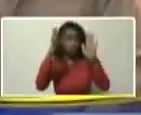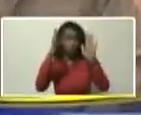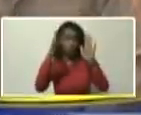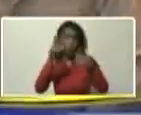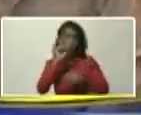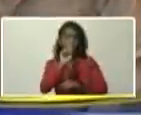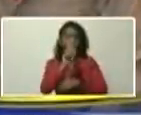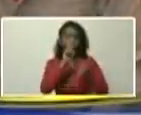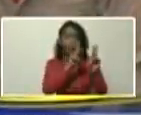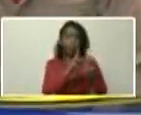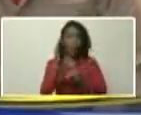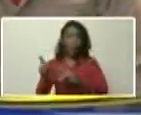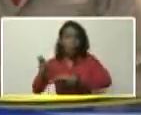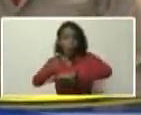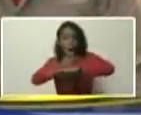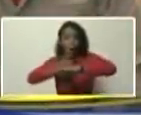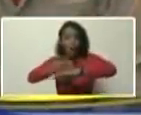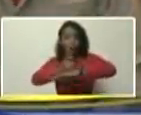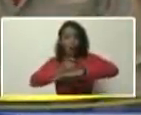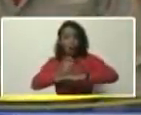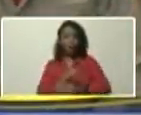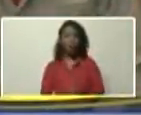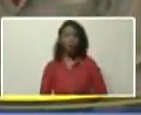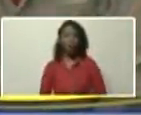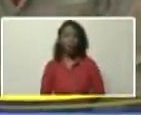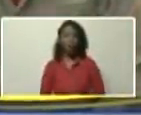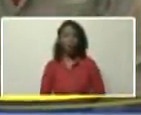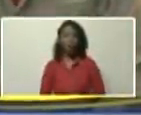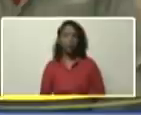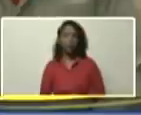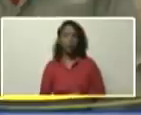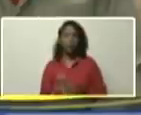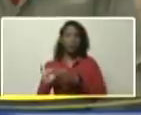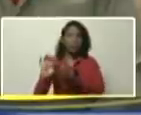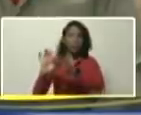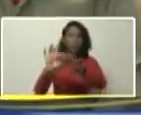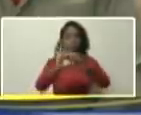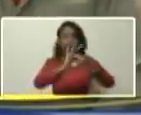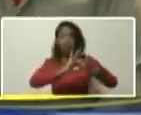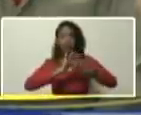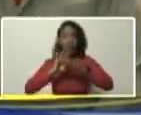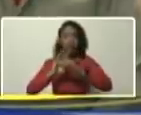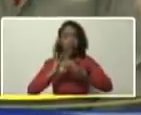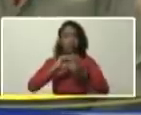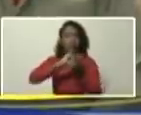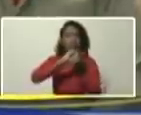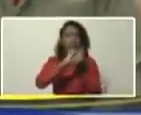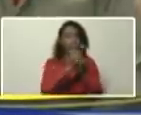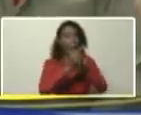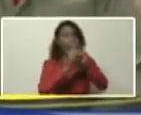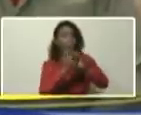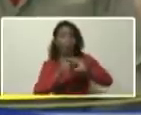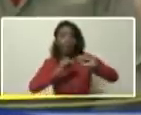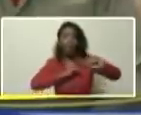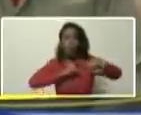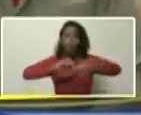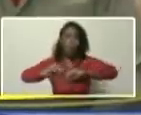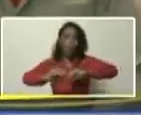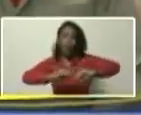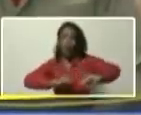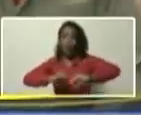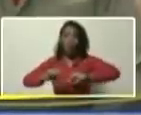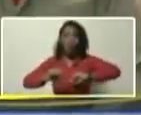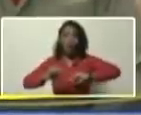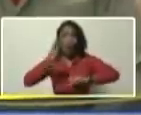programa de gobierno, de unión, cambios y acción.